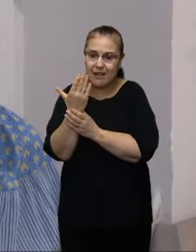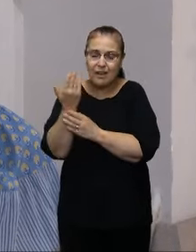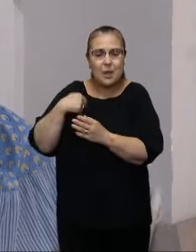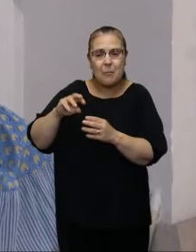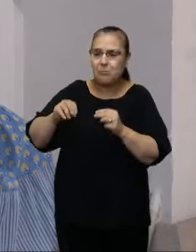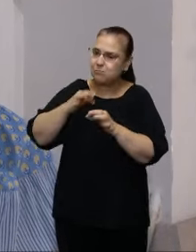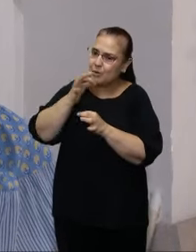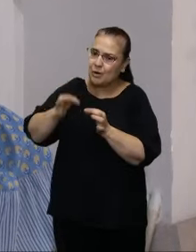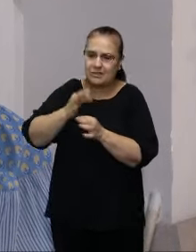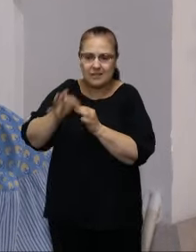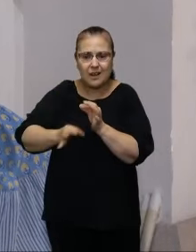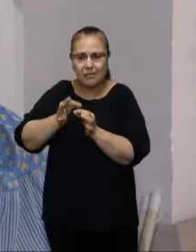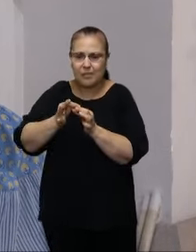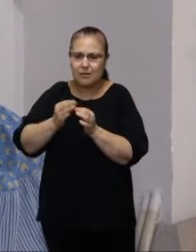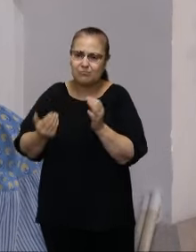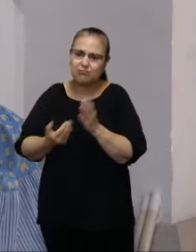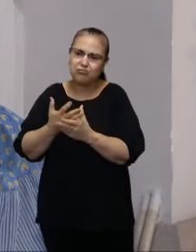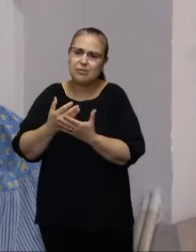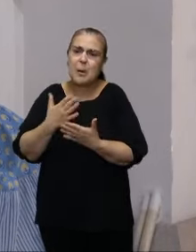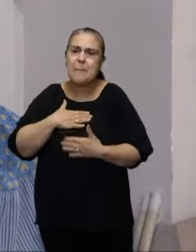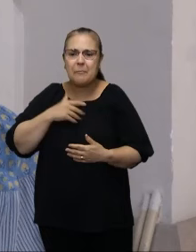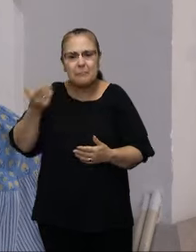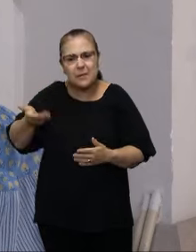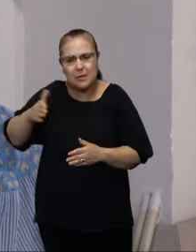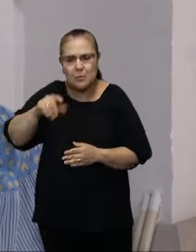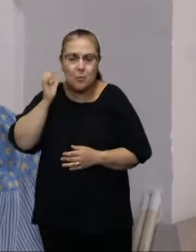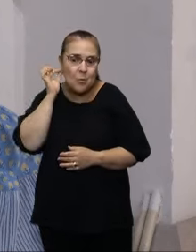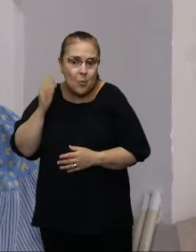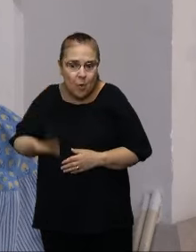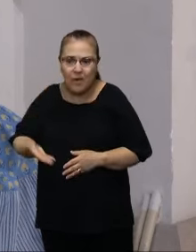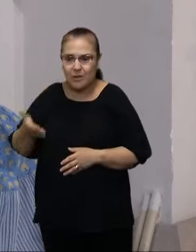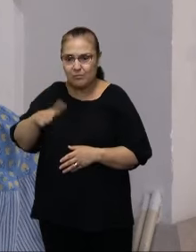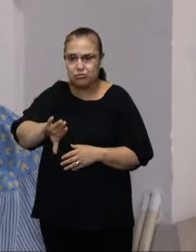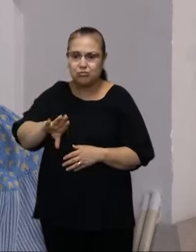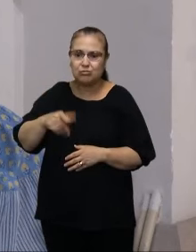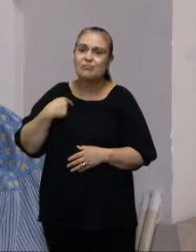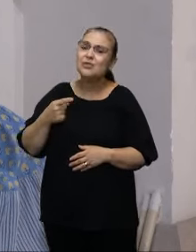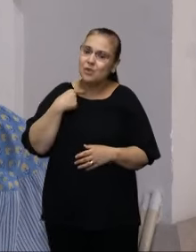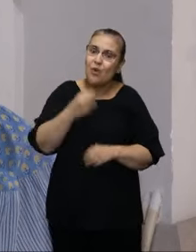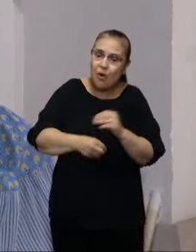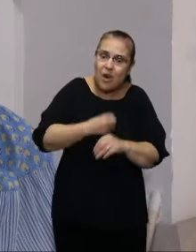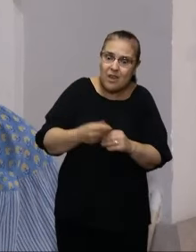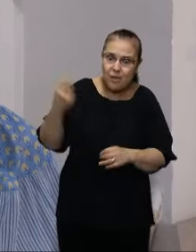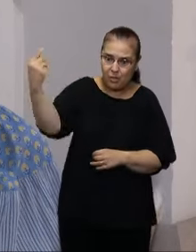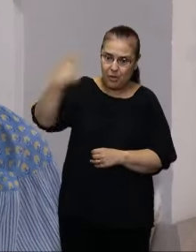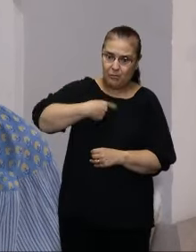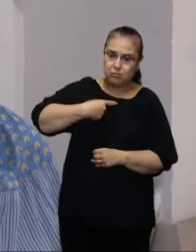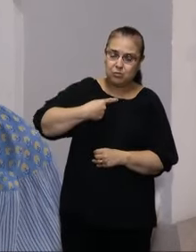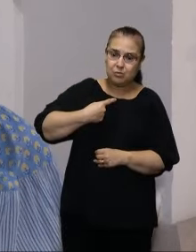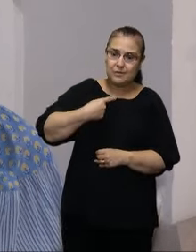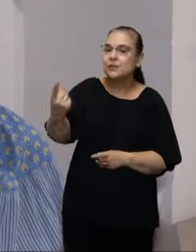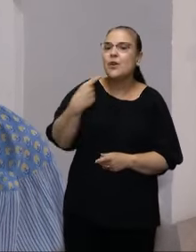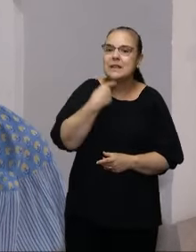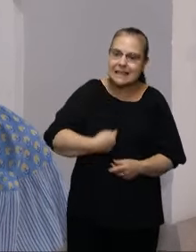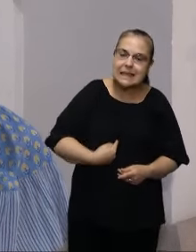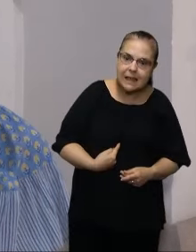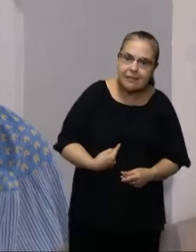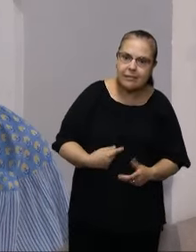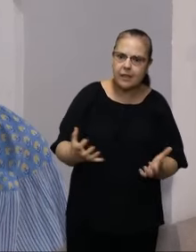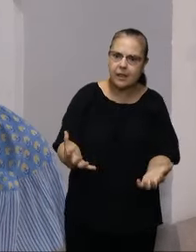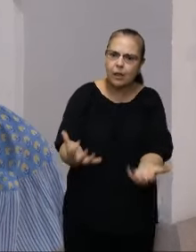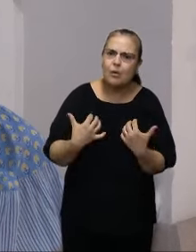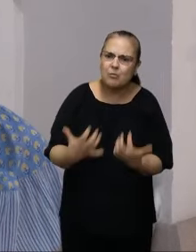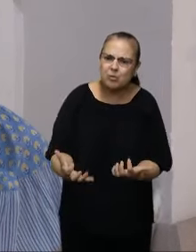mujer. Al día siguiente hice lo que se me había ordenado. Entonces me dijo la gente,